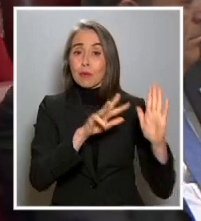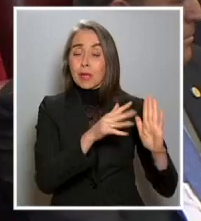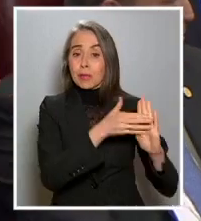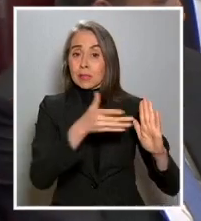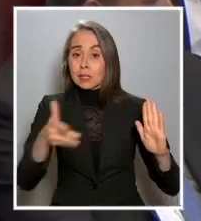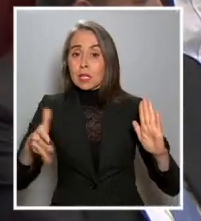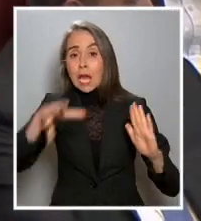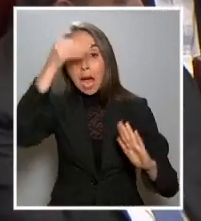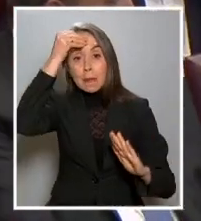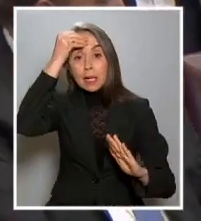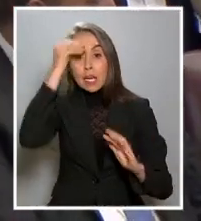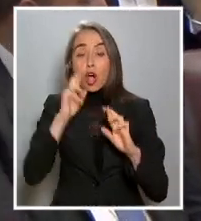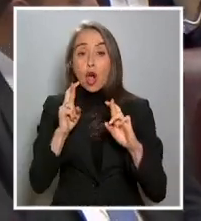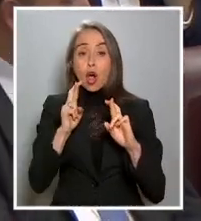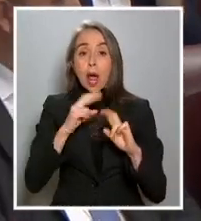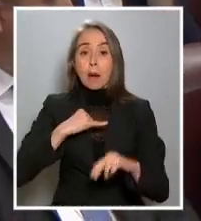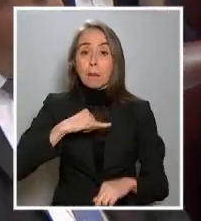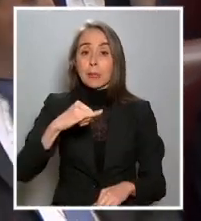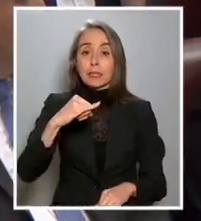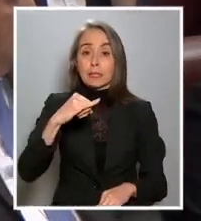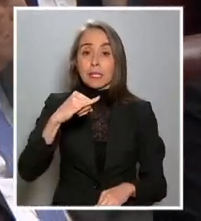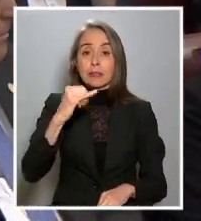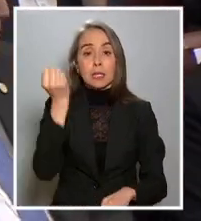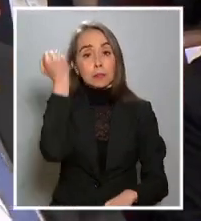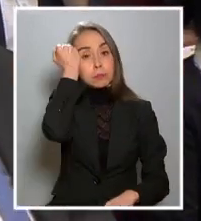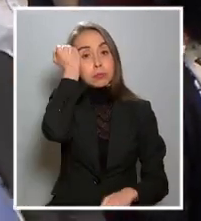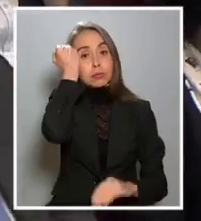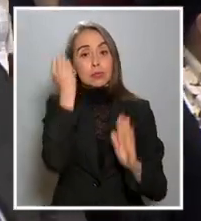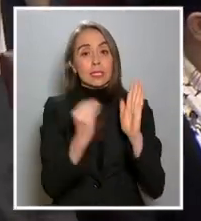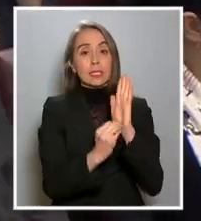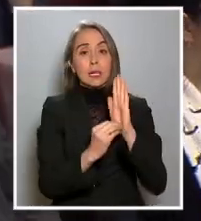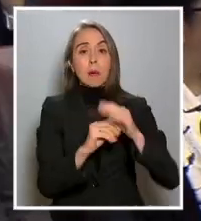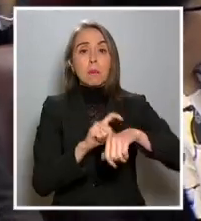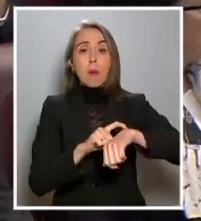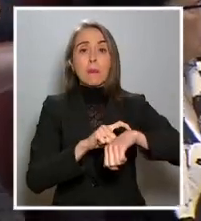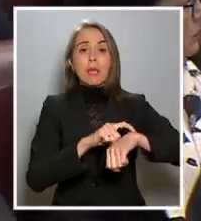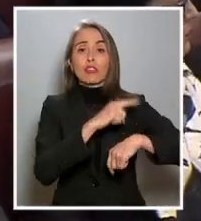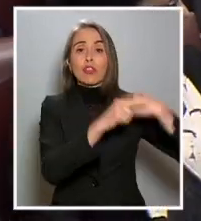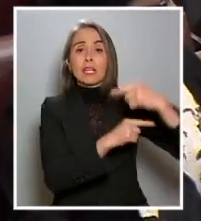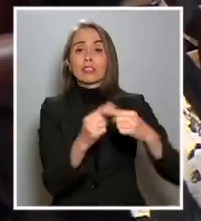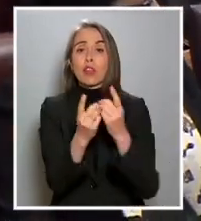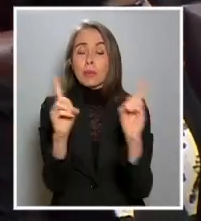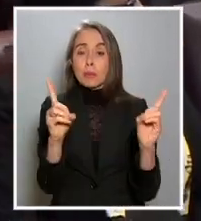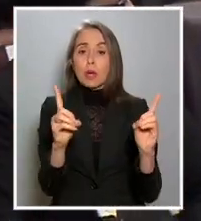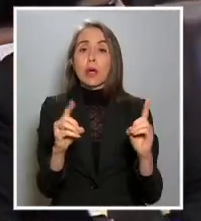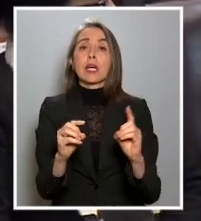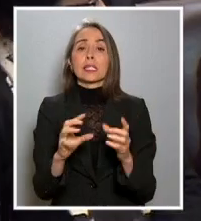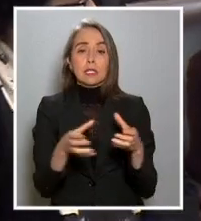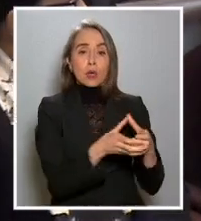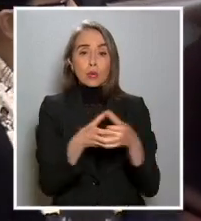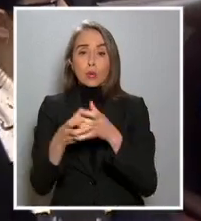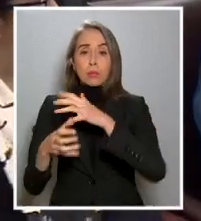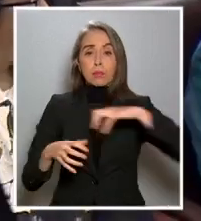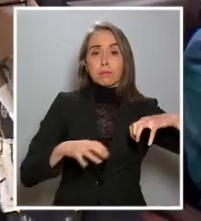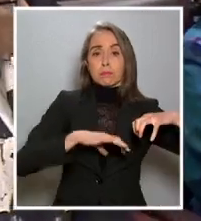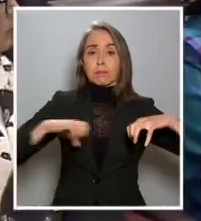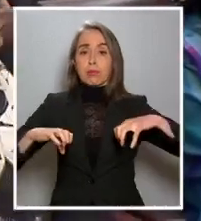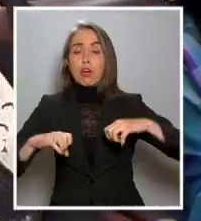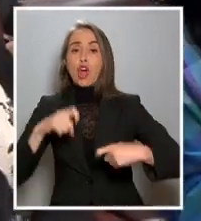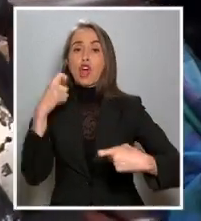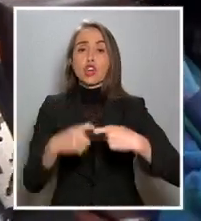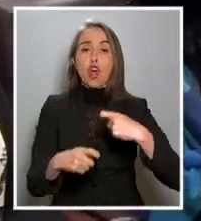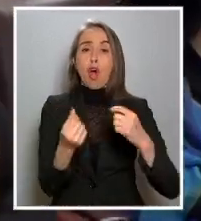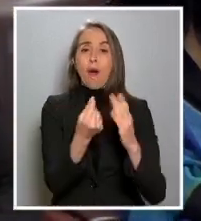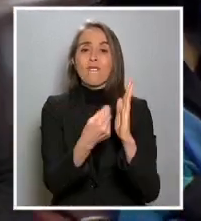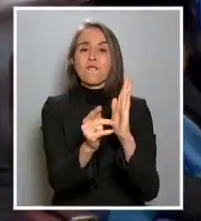que espero quede grabado para siempre en nuestro ethos democrático, que cuando nos atrincheramos en posiciones irreductibles, negando la validez